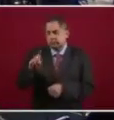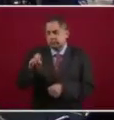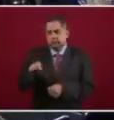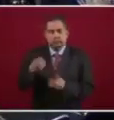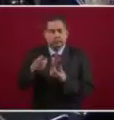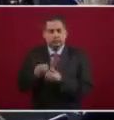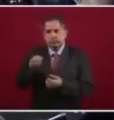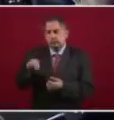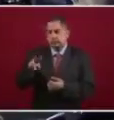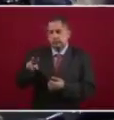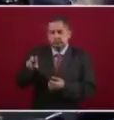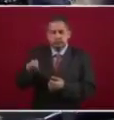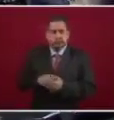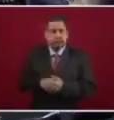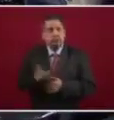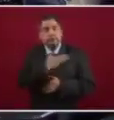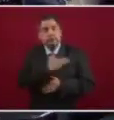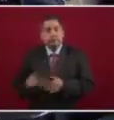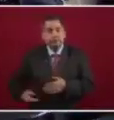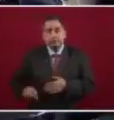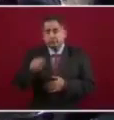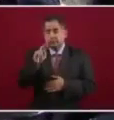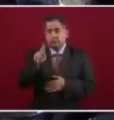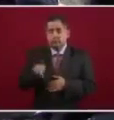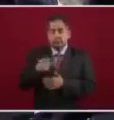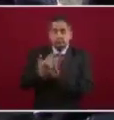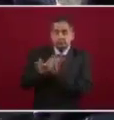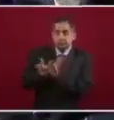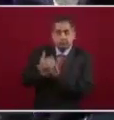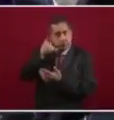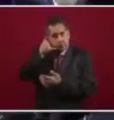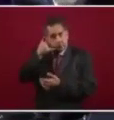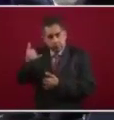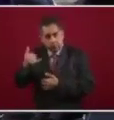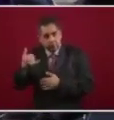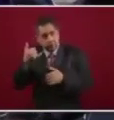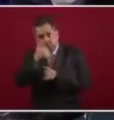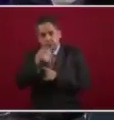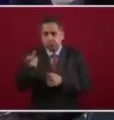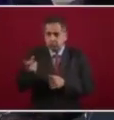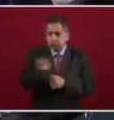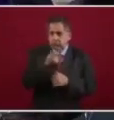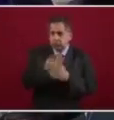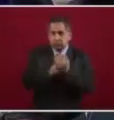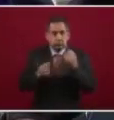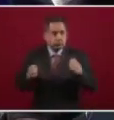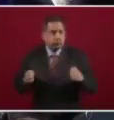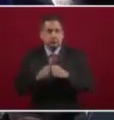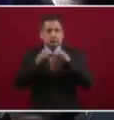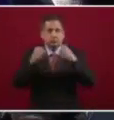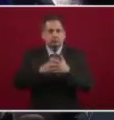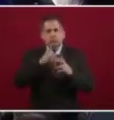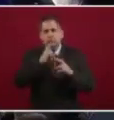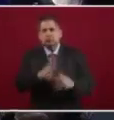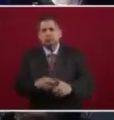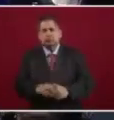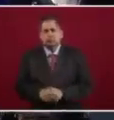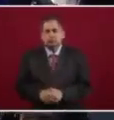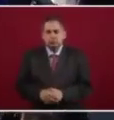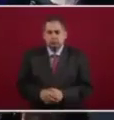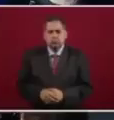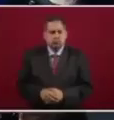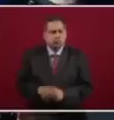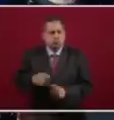señor. El presidente Trump acaba de destacar que espera su llamada para conjuntamente poder atender emergencias como estas. ¿Qué responde, presidente? Que le